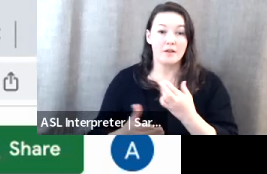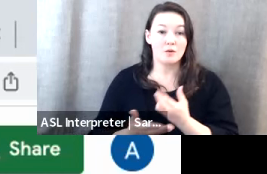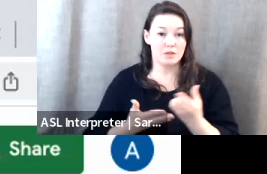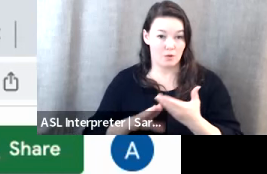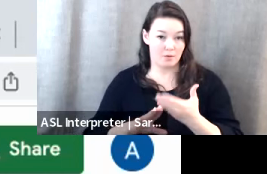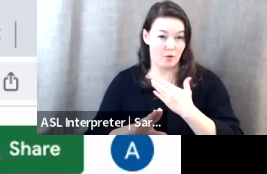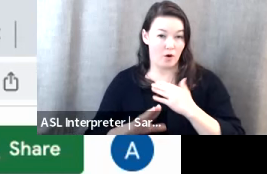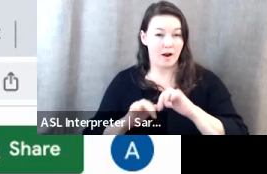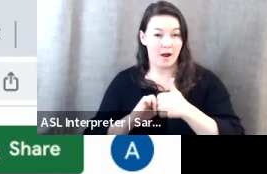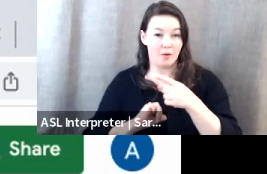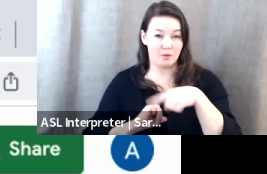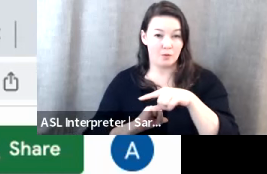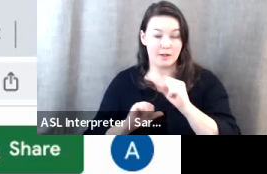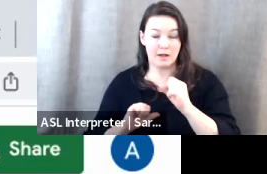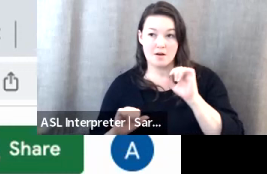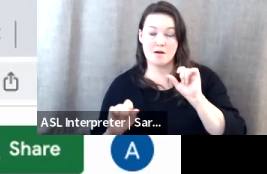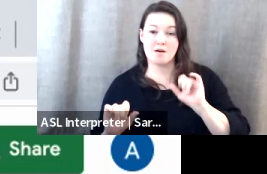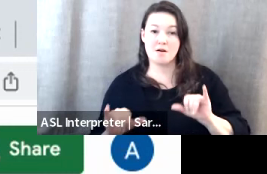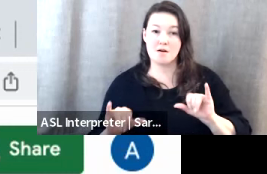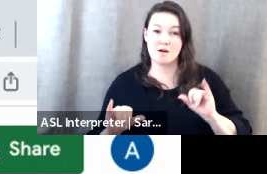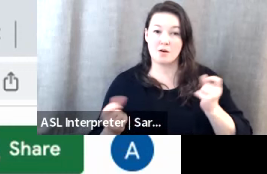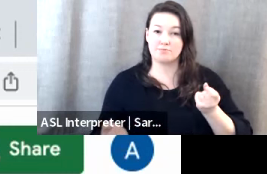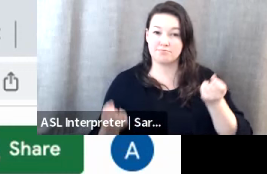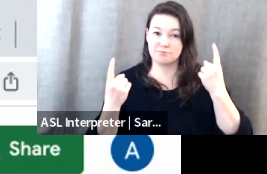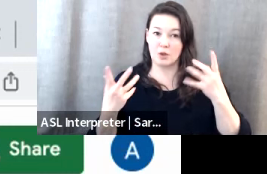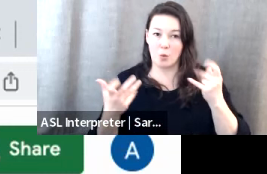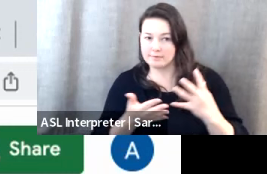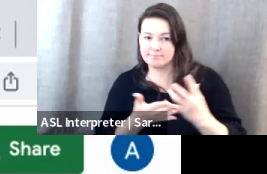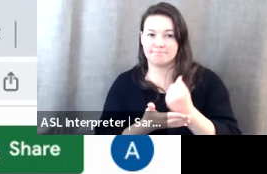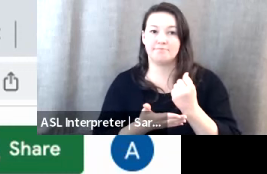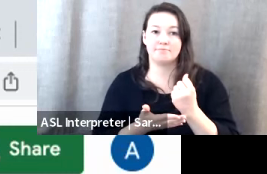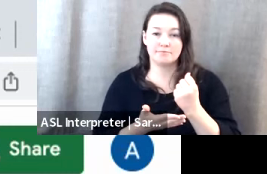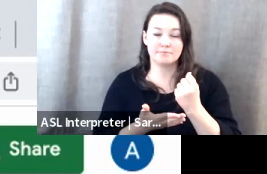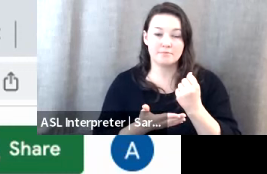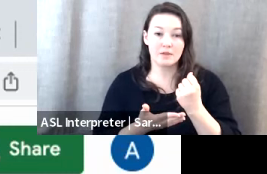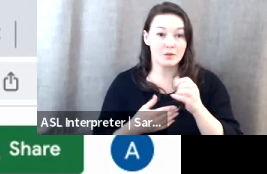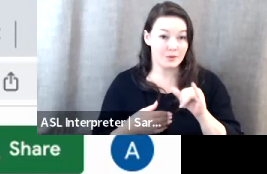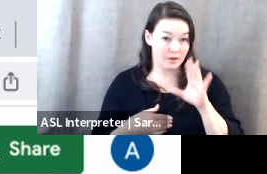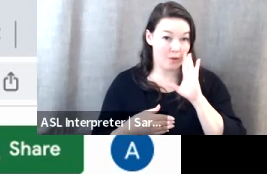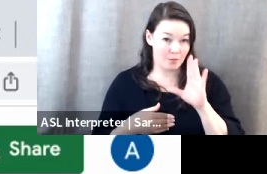tap in and want to use them. So that would apply for